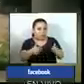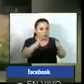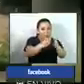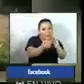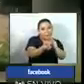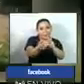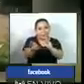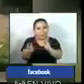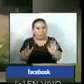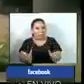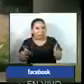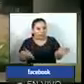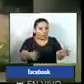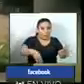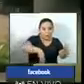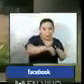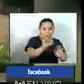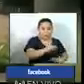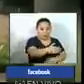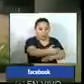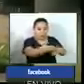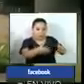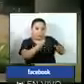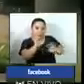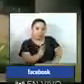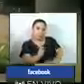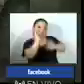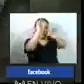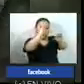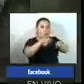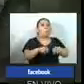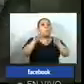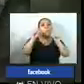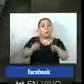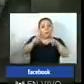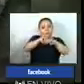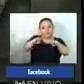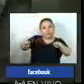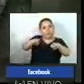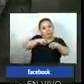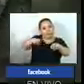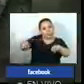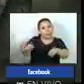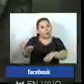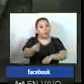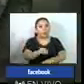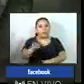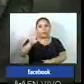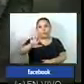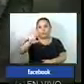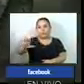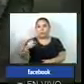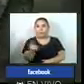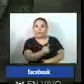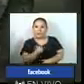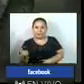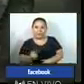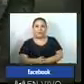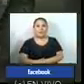la construcción de una cancha de básquetbol que contará con graderío para una capacidad de 55 usuarios